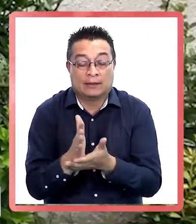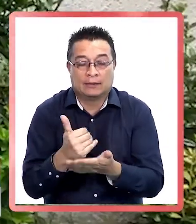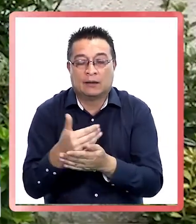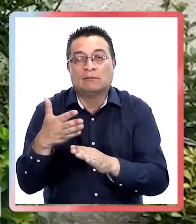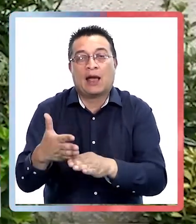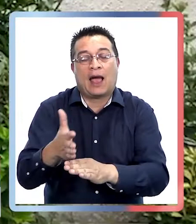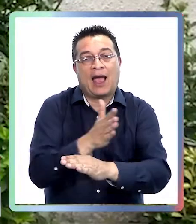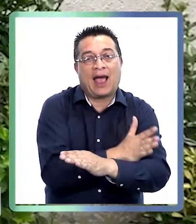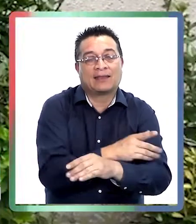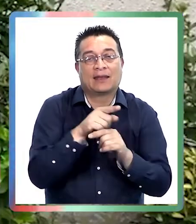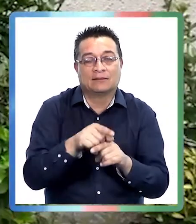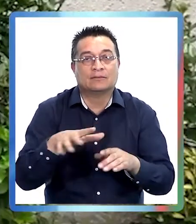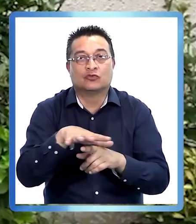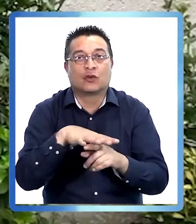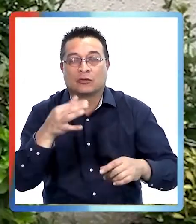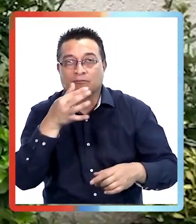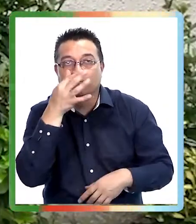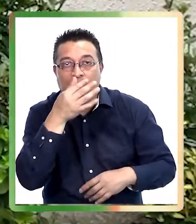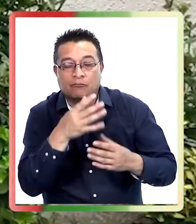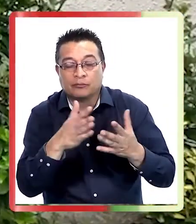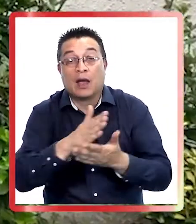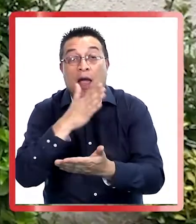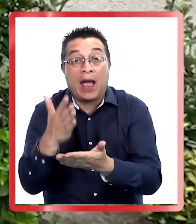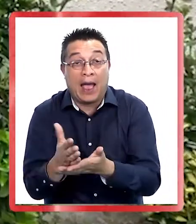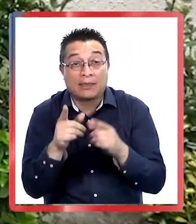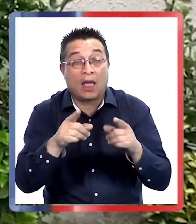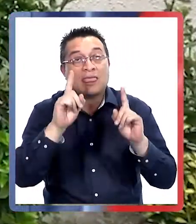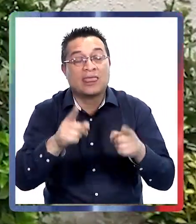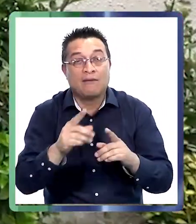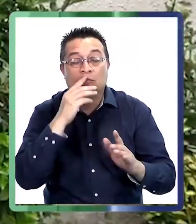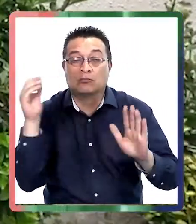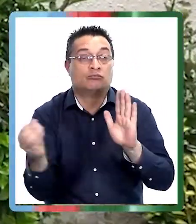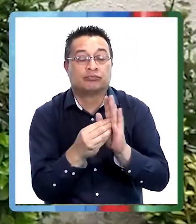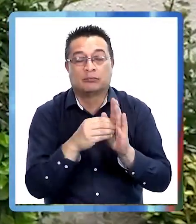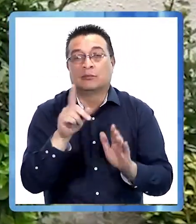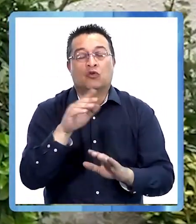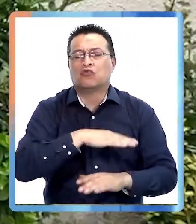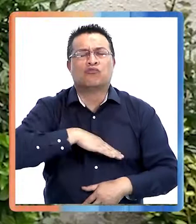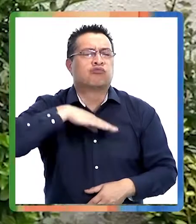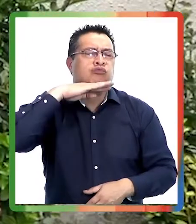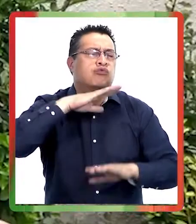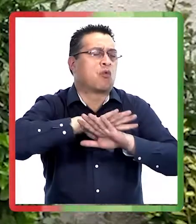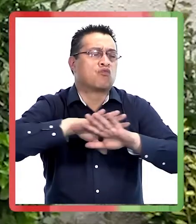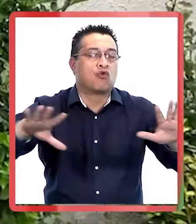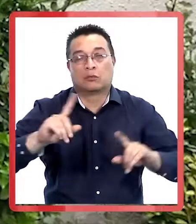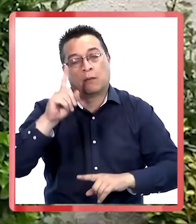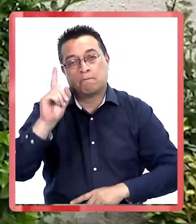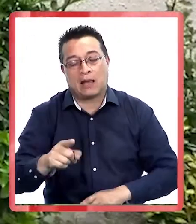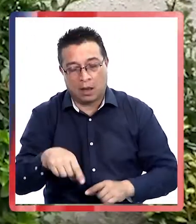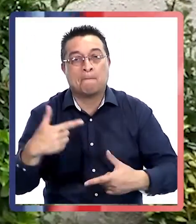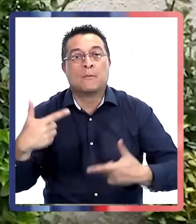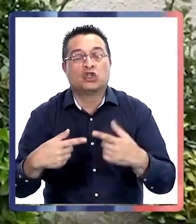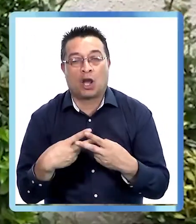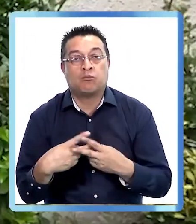con anterioridad a escenarios de contaminación hasta que una zona no sea declarada como zona saturada. Eso impide a veces